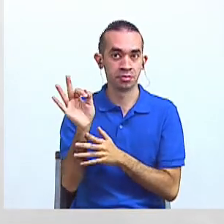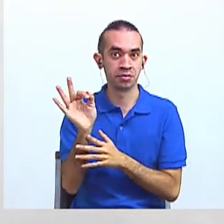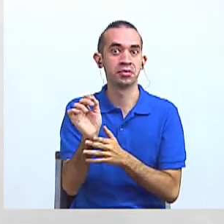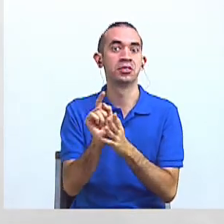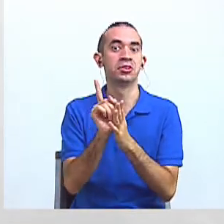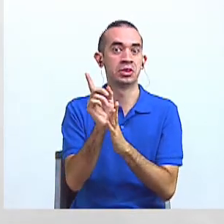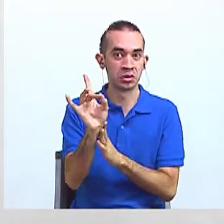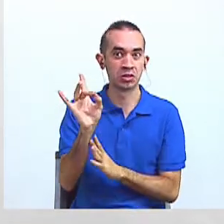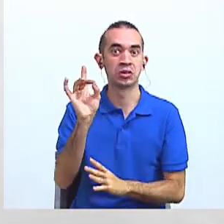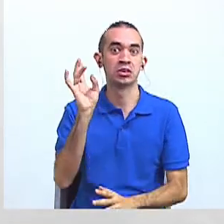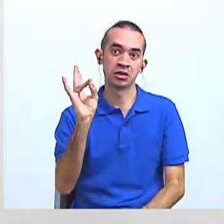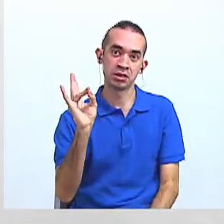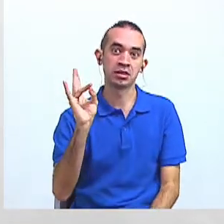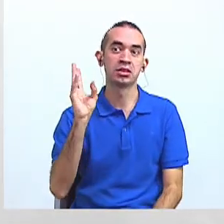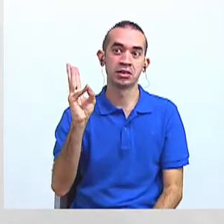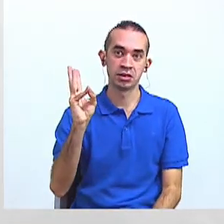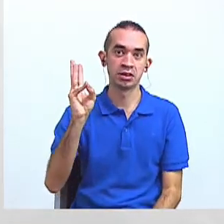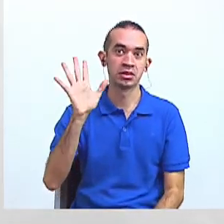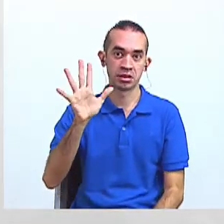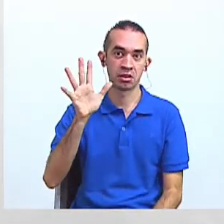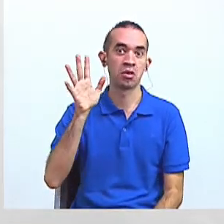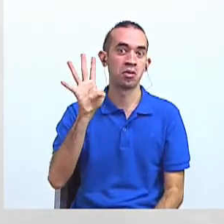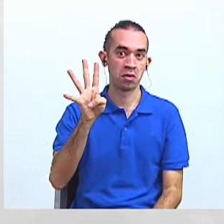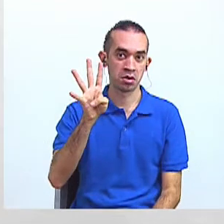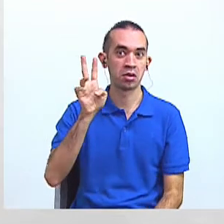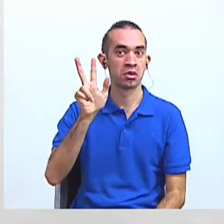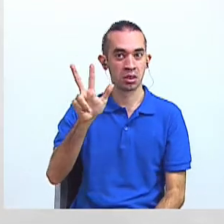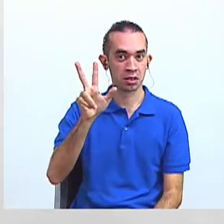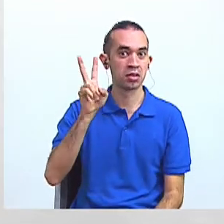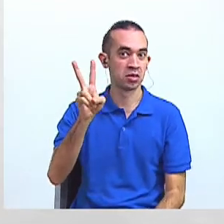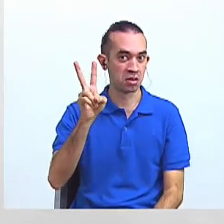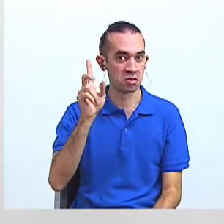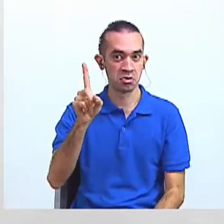8, 7, 6, 5, 4,